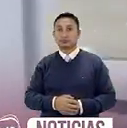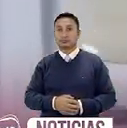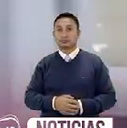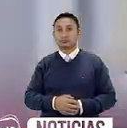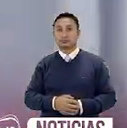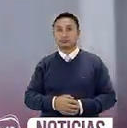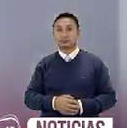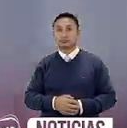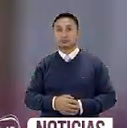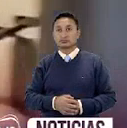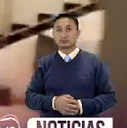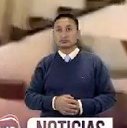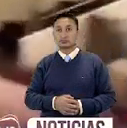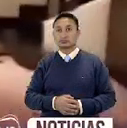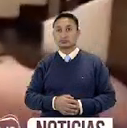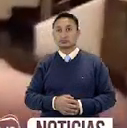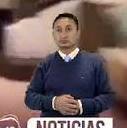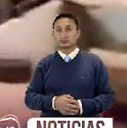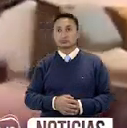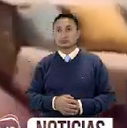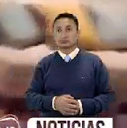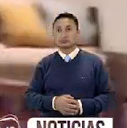está.